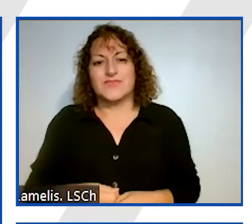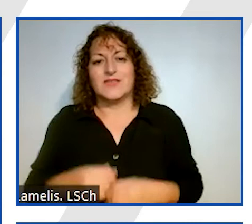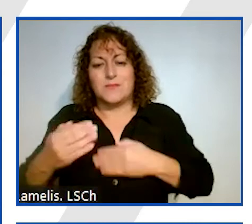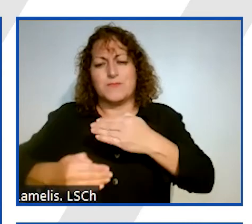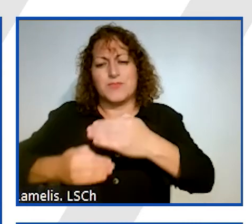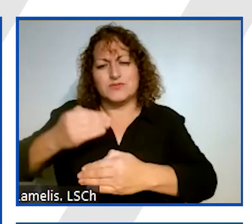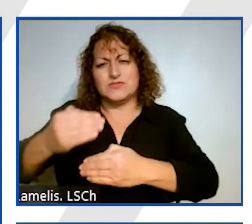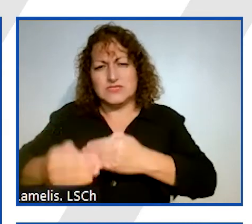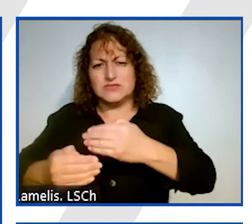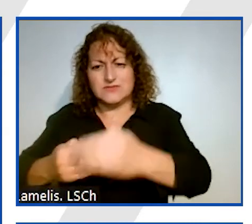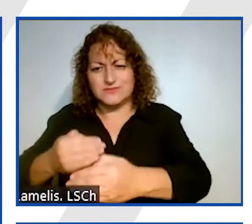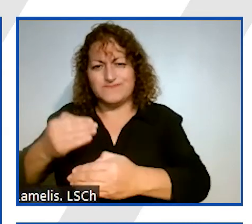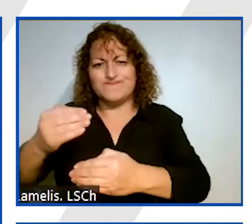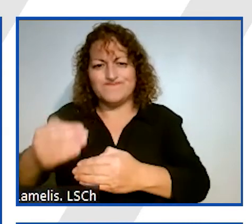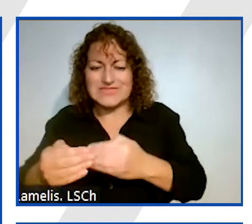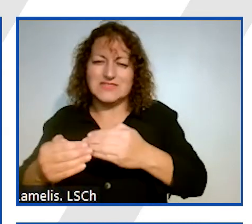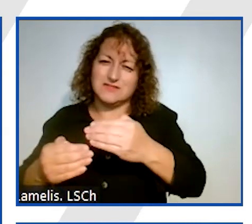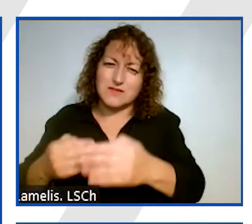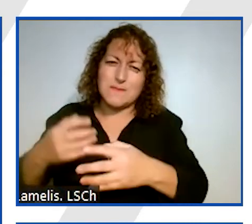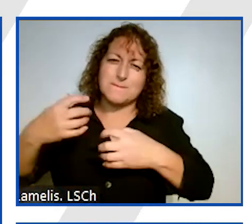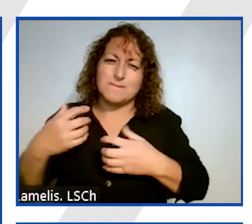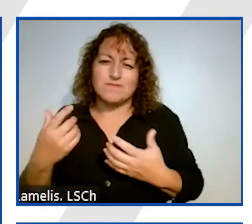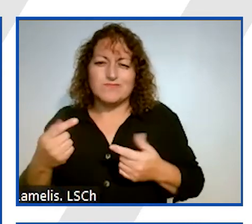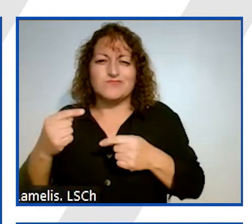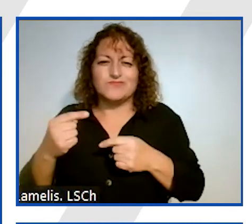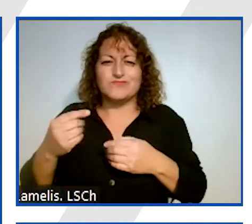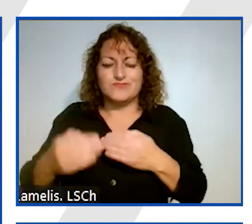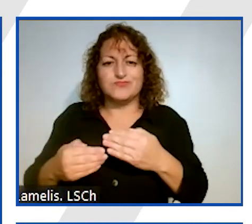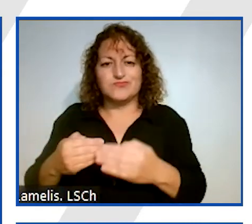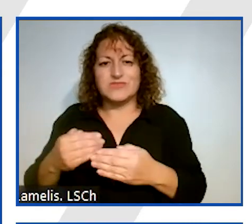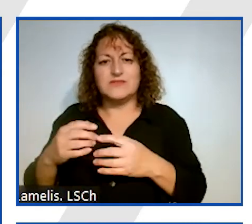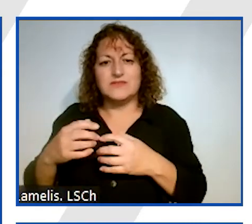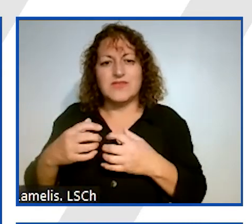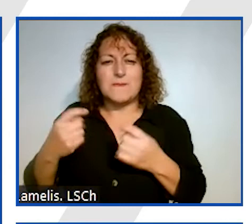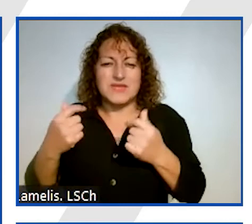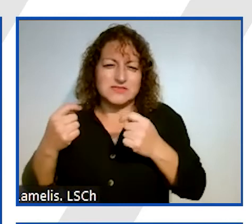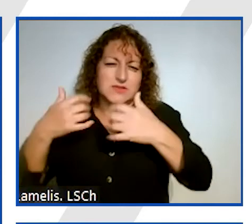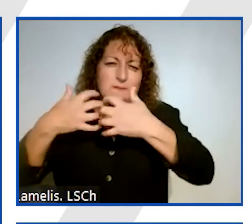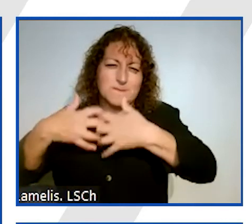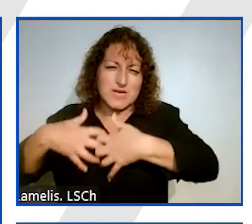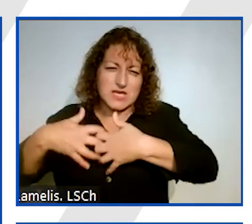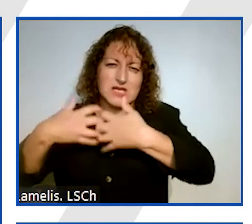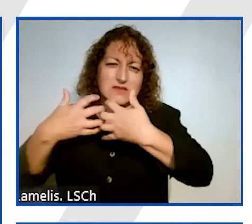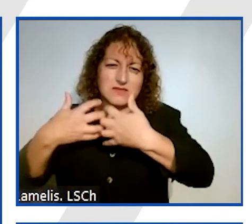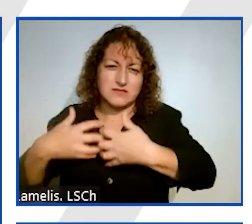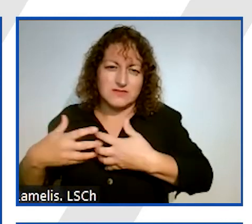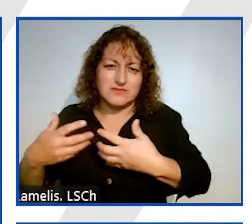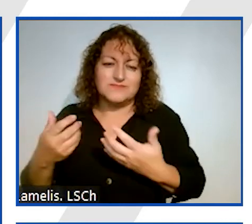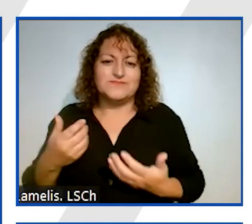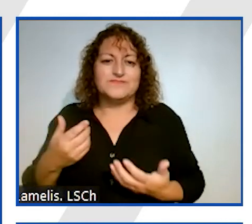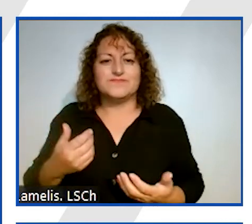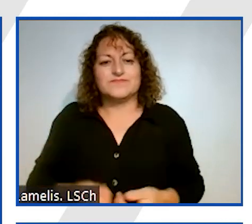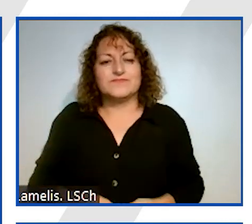mecánico por el tema del modelo. Entonces nuestra información la convierten en datos, le sacan